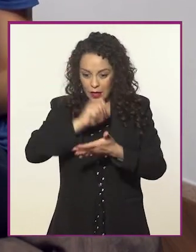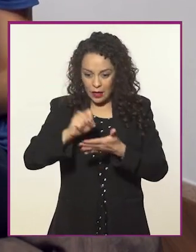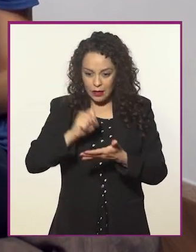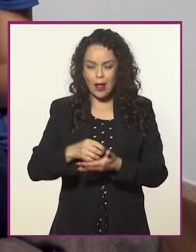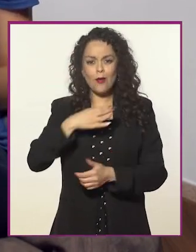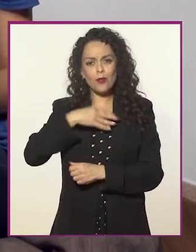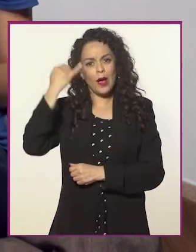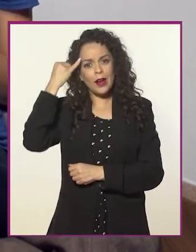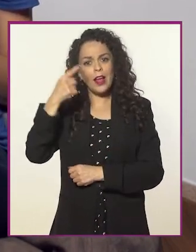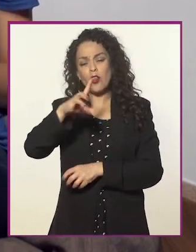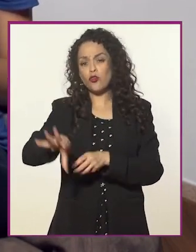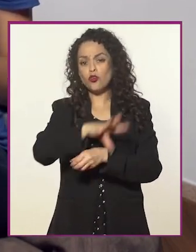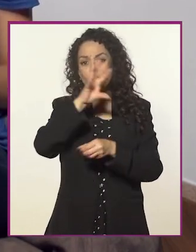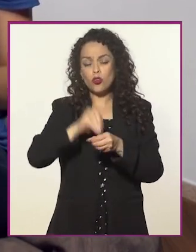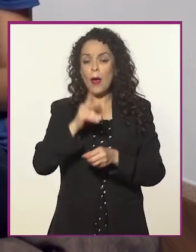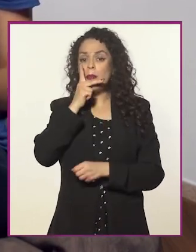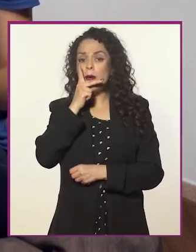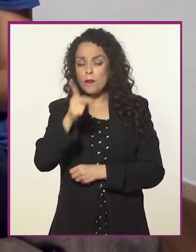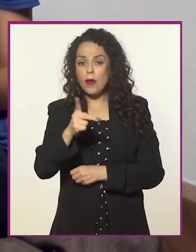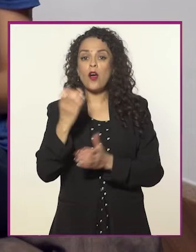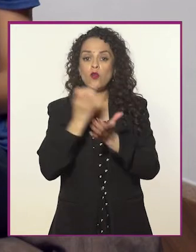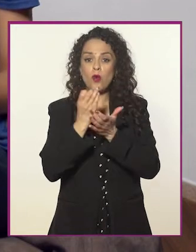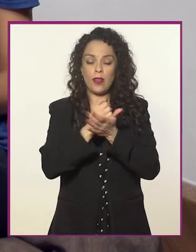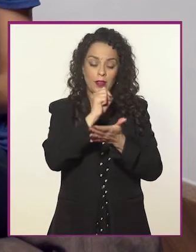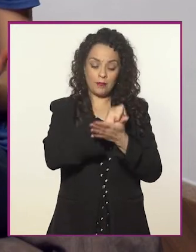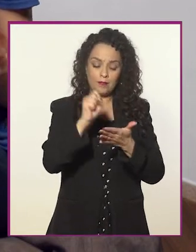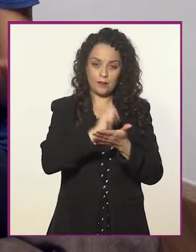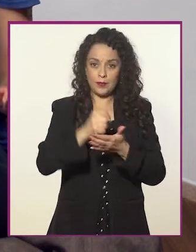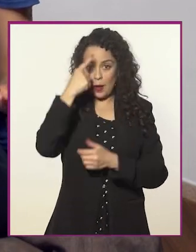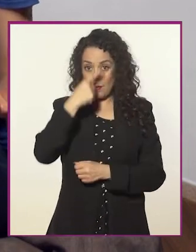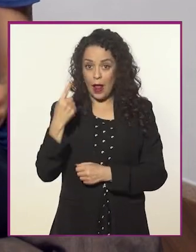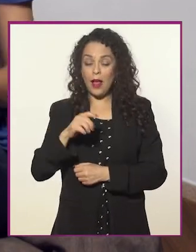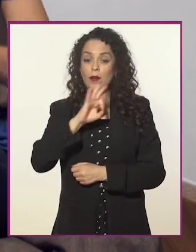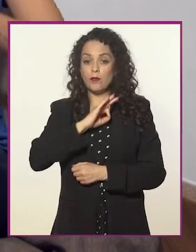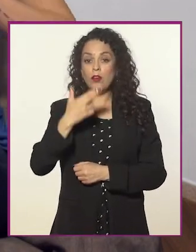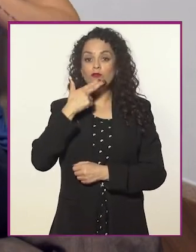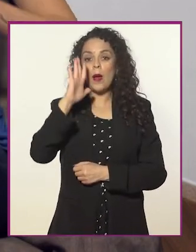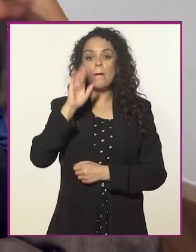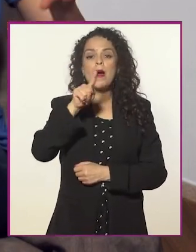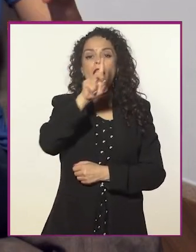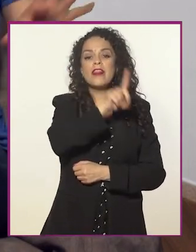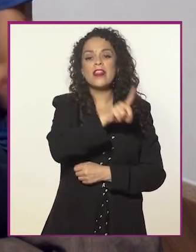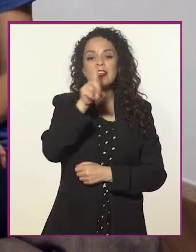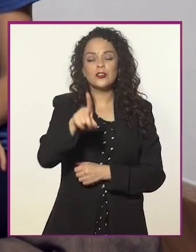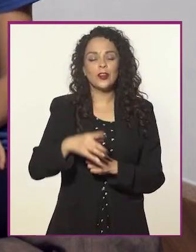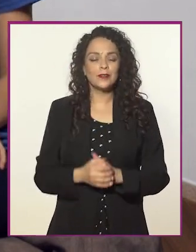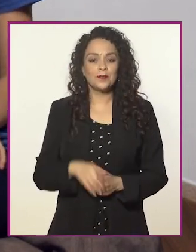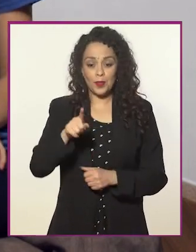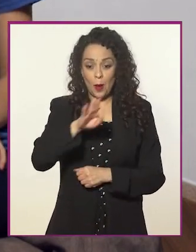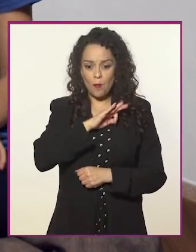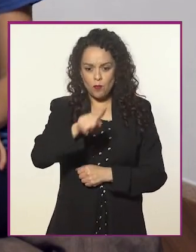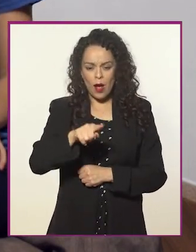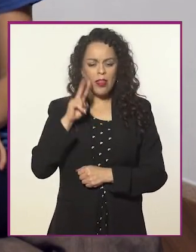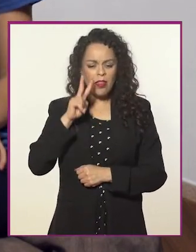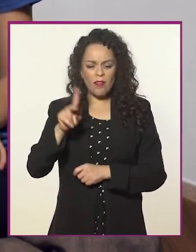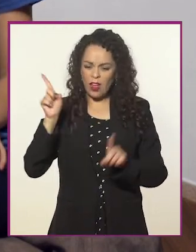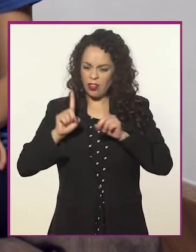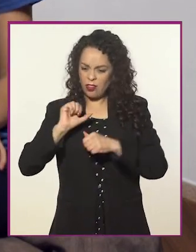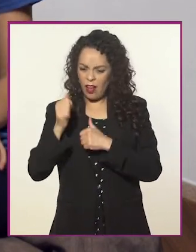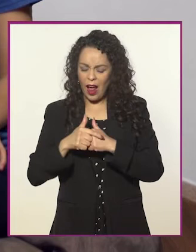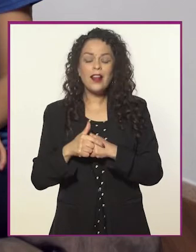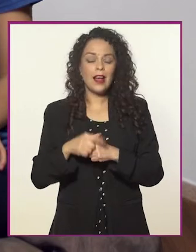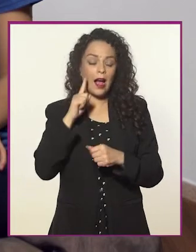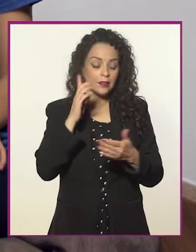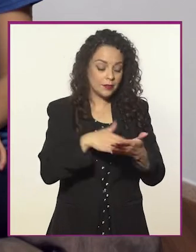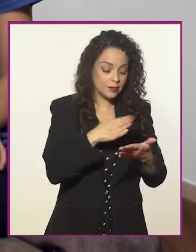buena idea que vayas apuntando todas las palabras en una libreta para que funcione como tu diccionario. Ahí podrás consultar las dudas que